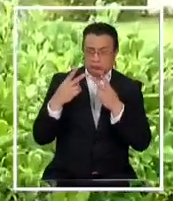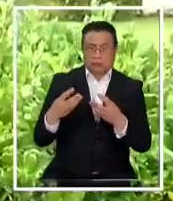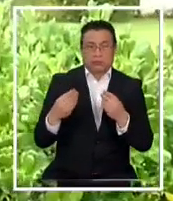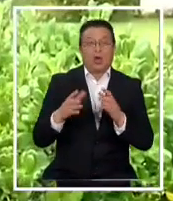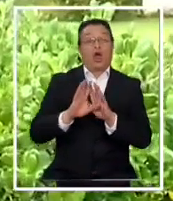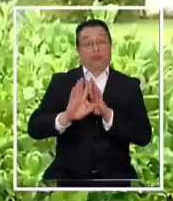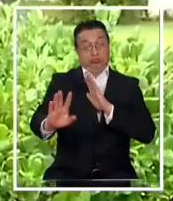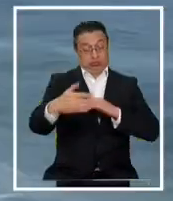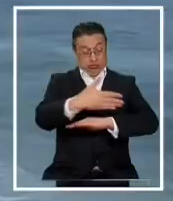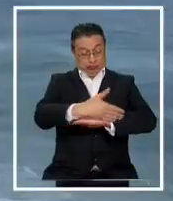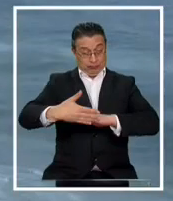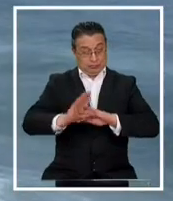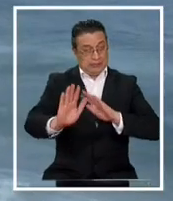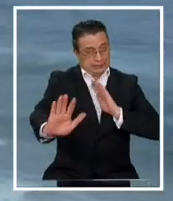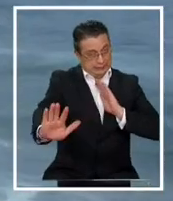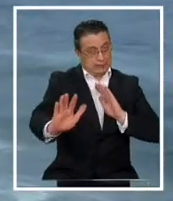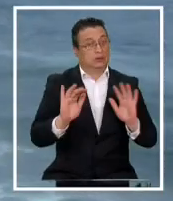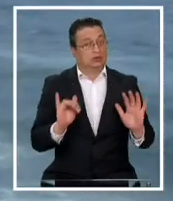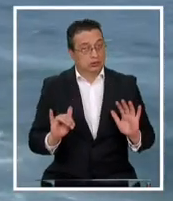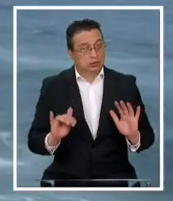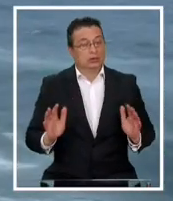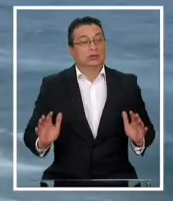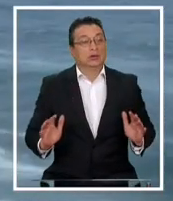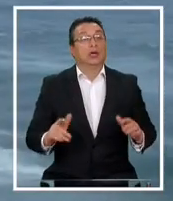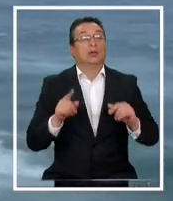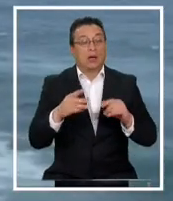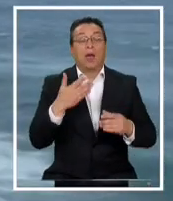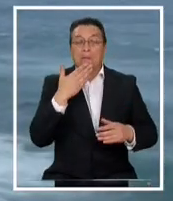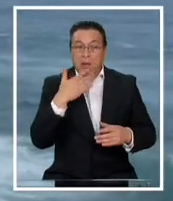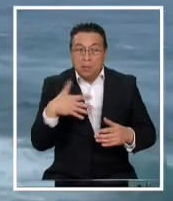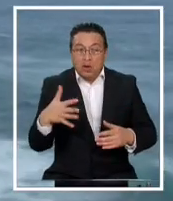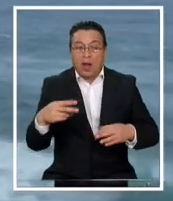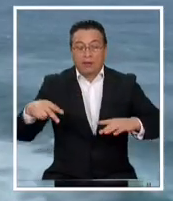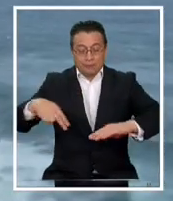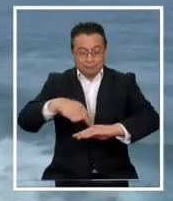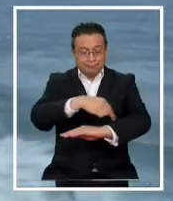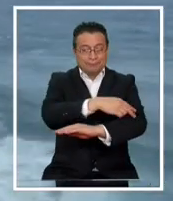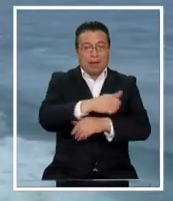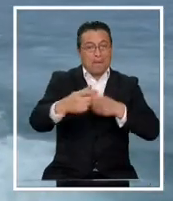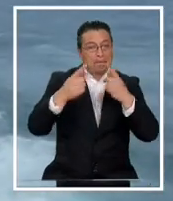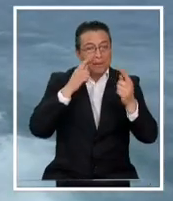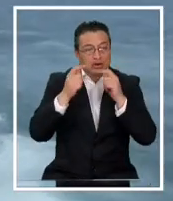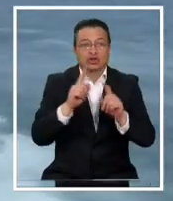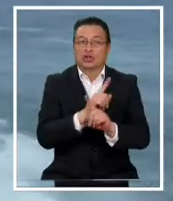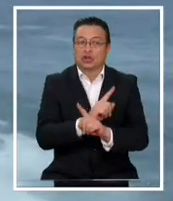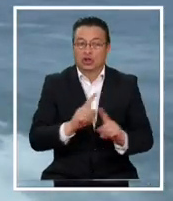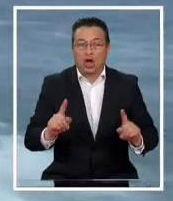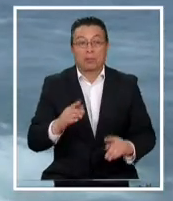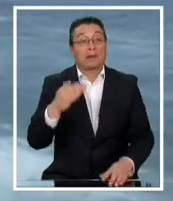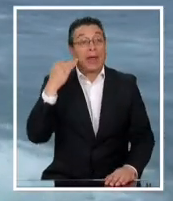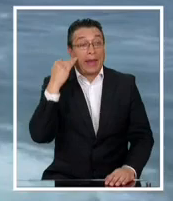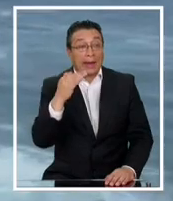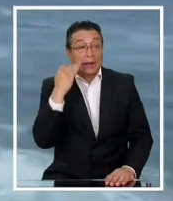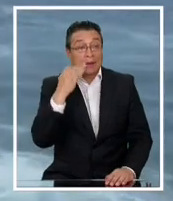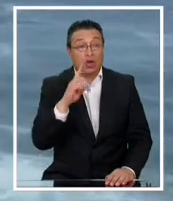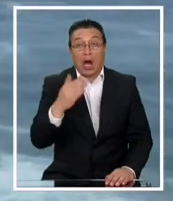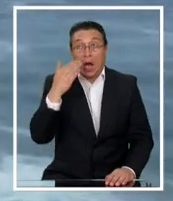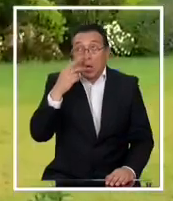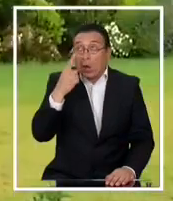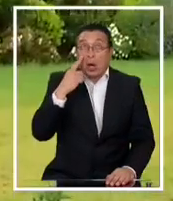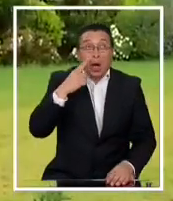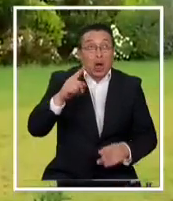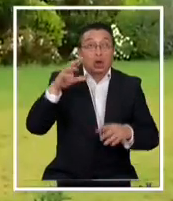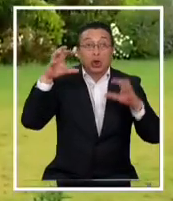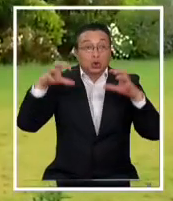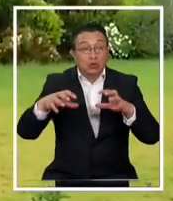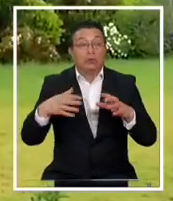lejos de la orilla, por supuesto. Es muy importante que la gente no se pasee en el borde más peligroso, pero para los niños que casi no conocen la lluvia, era